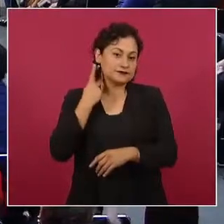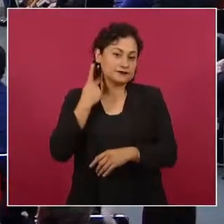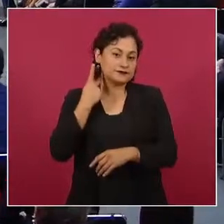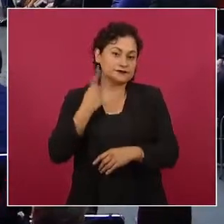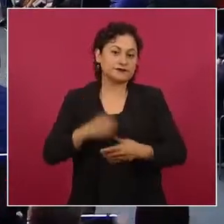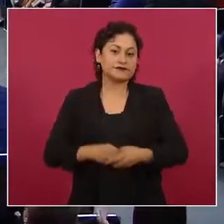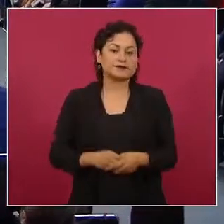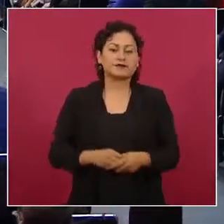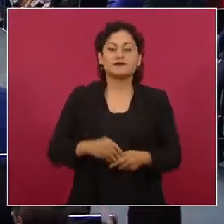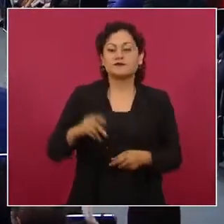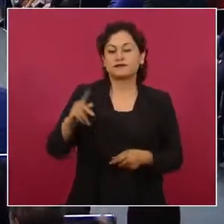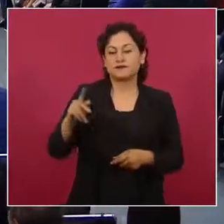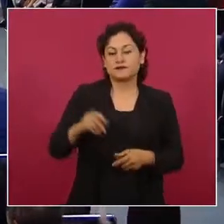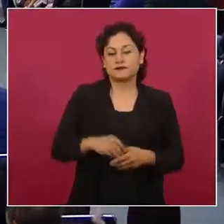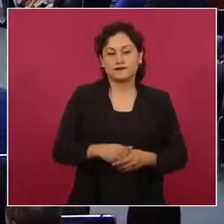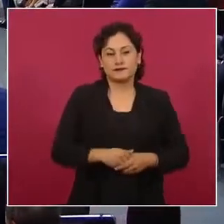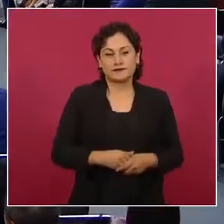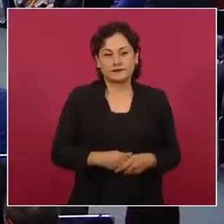Partido